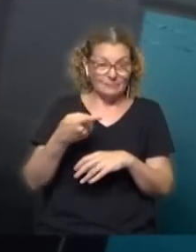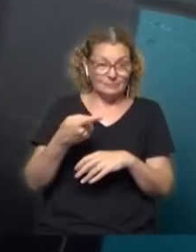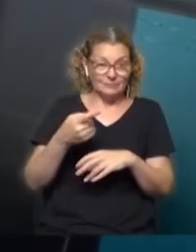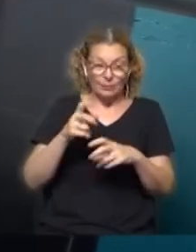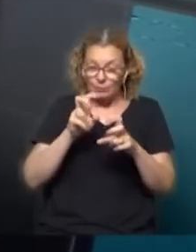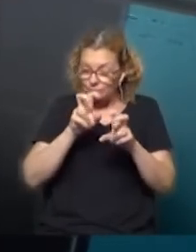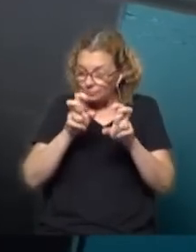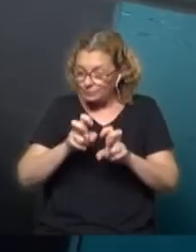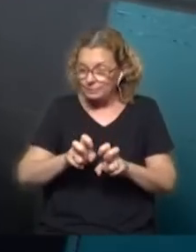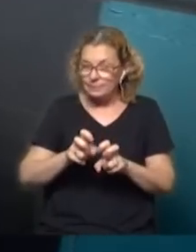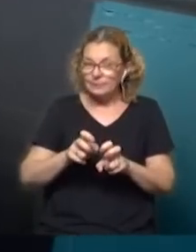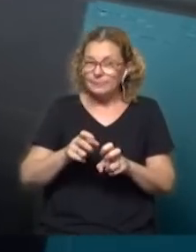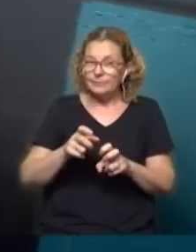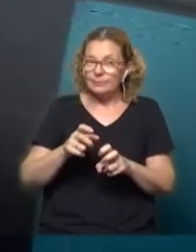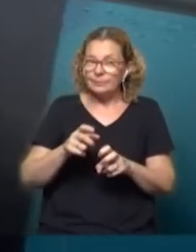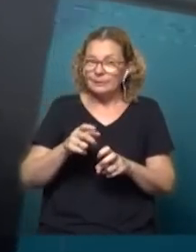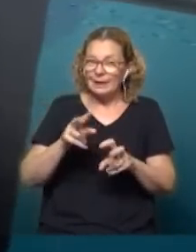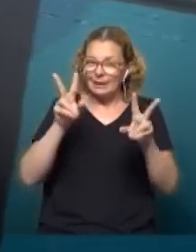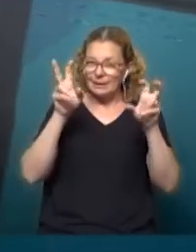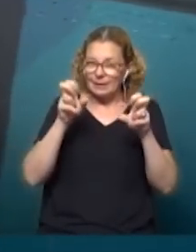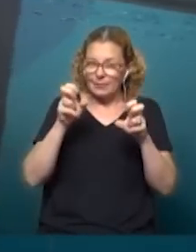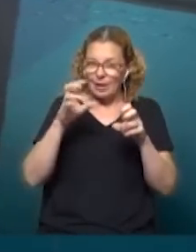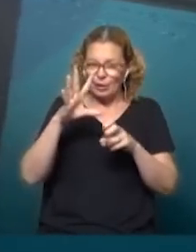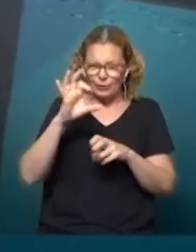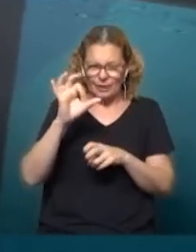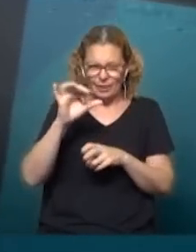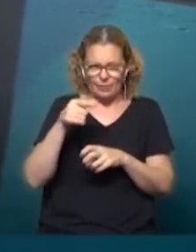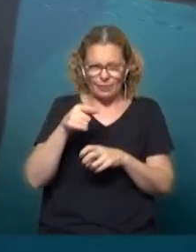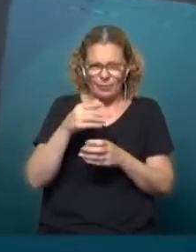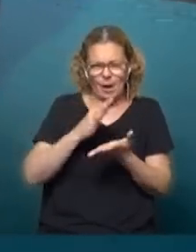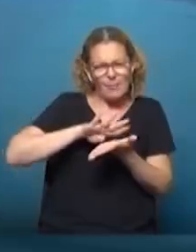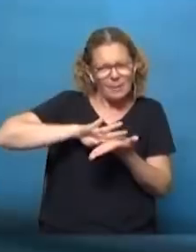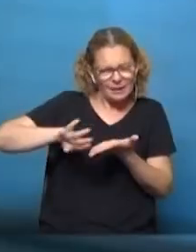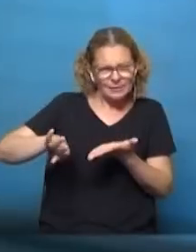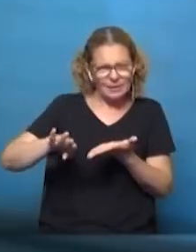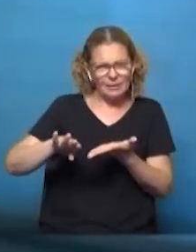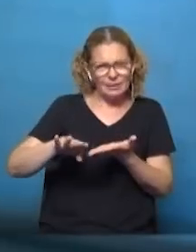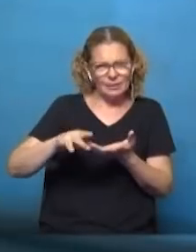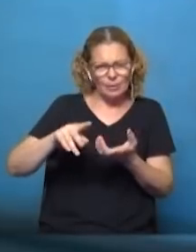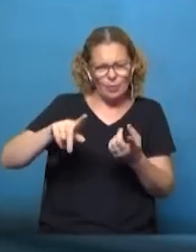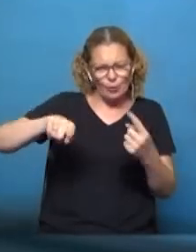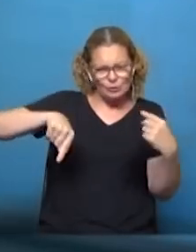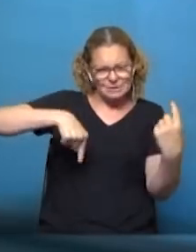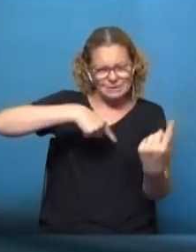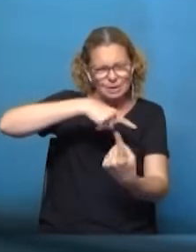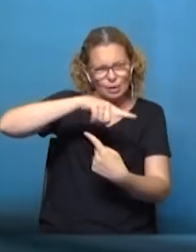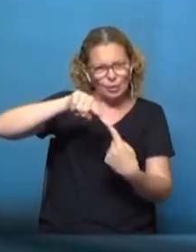espionaje ahora el tema del espionaje con los senadores no hay que tratarlo por separado es un ciclo